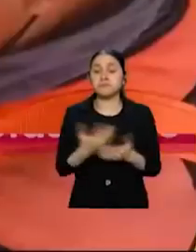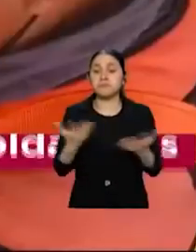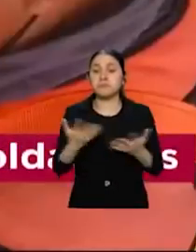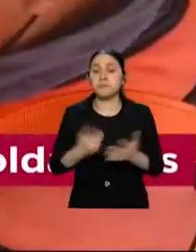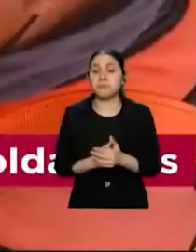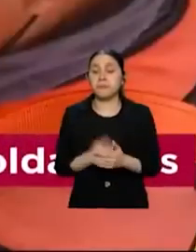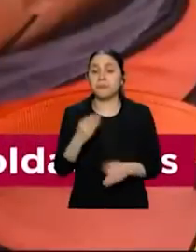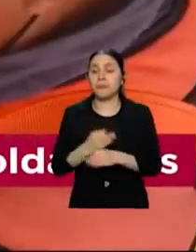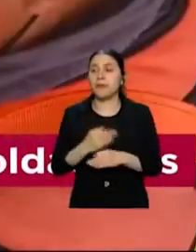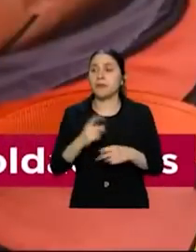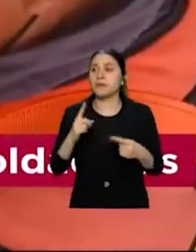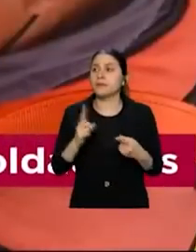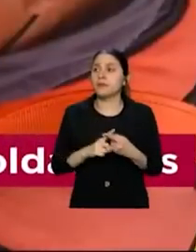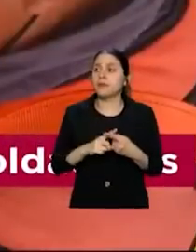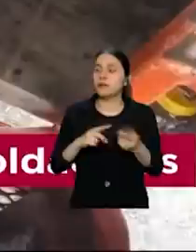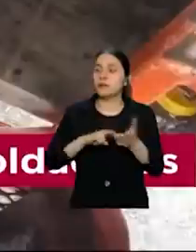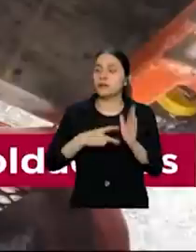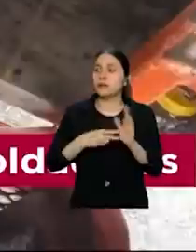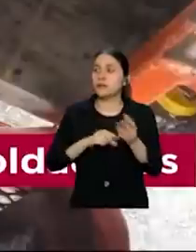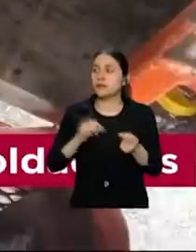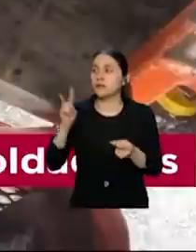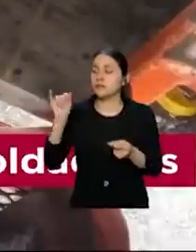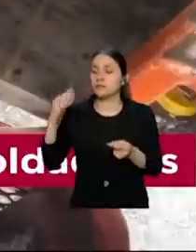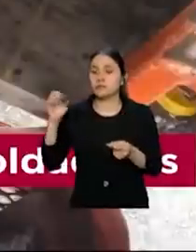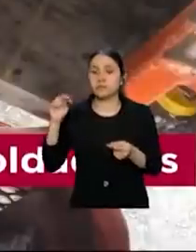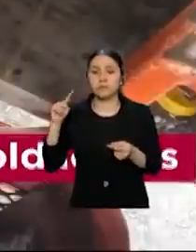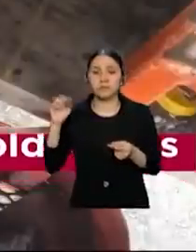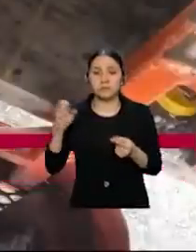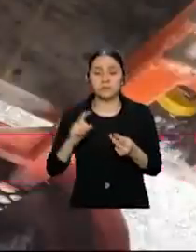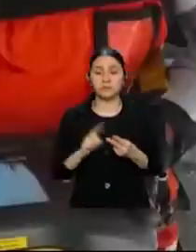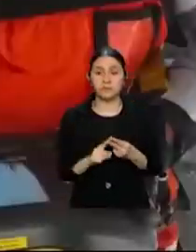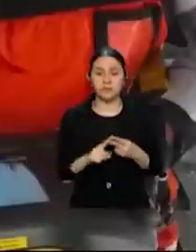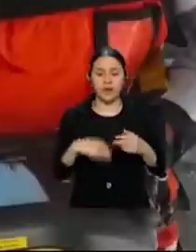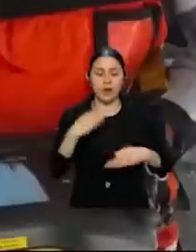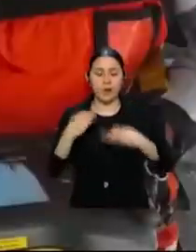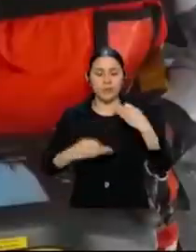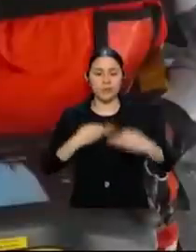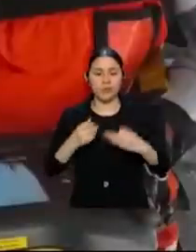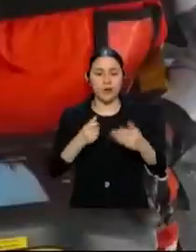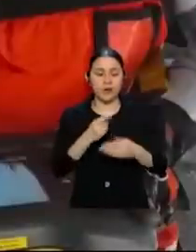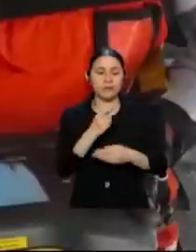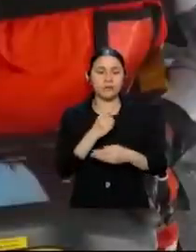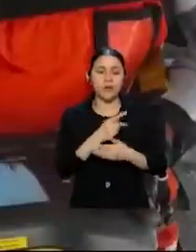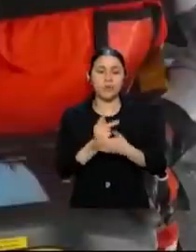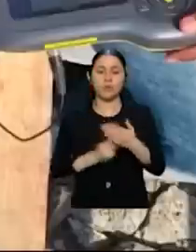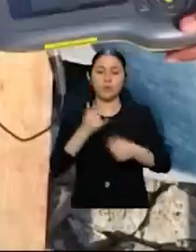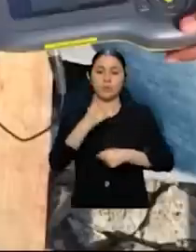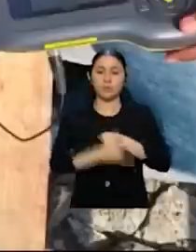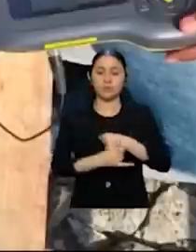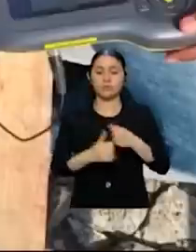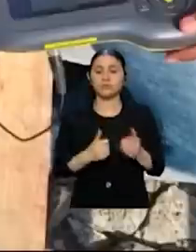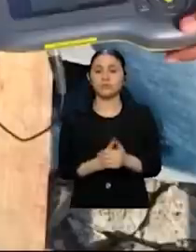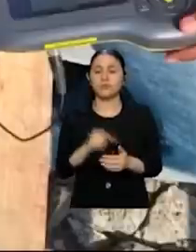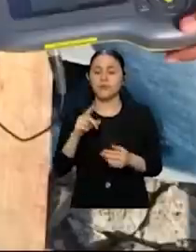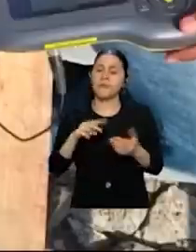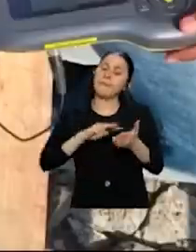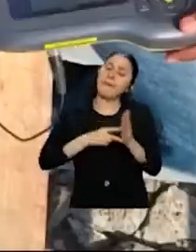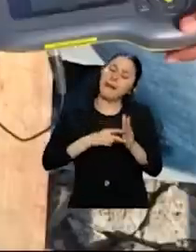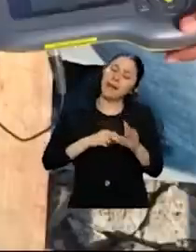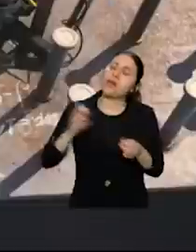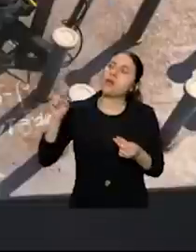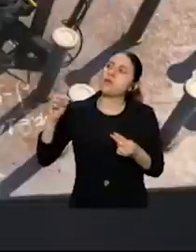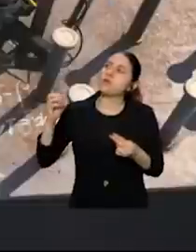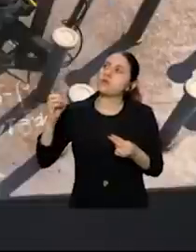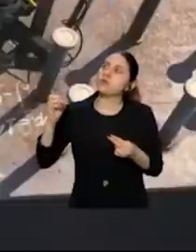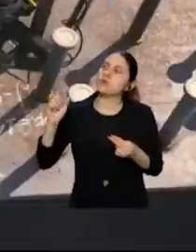ingeniero Vicente Robles, haciendo las revisiones de todo el proyecto, además de tener el corresponsable, al ingeniero Nolasco, y